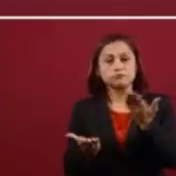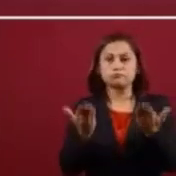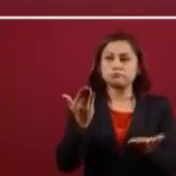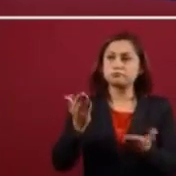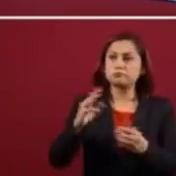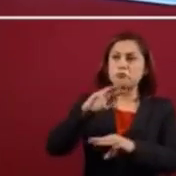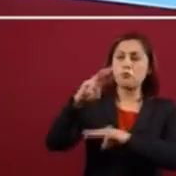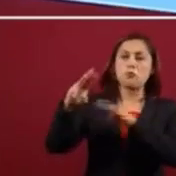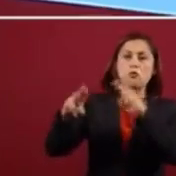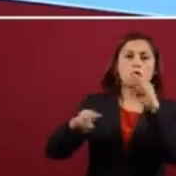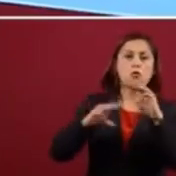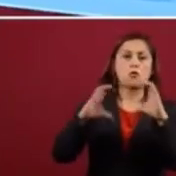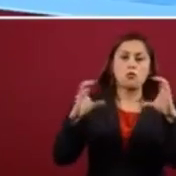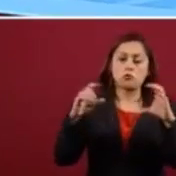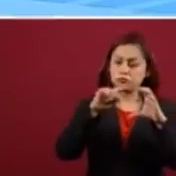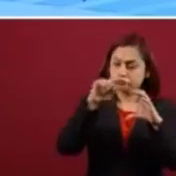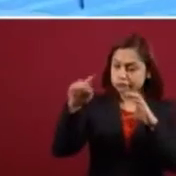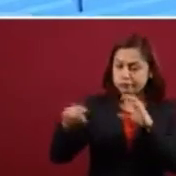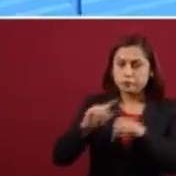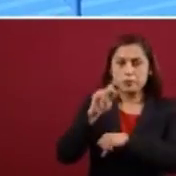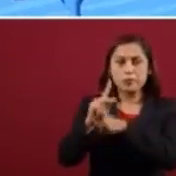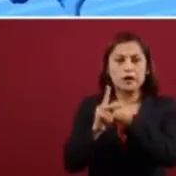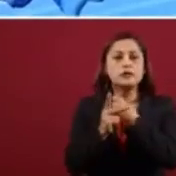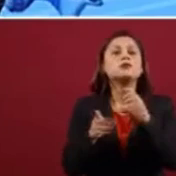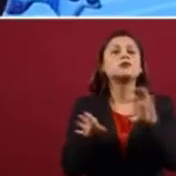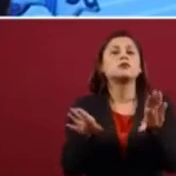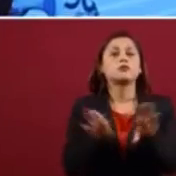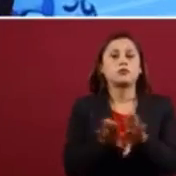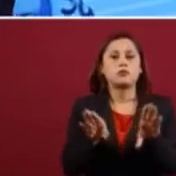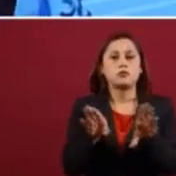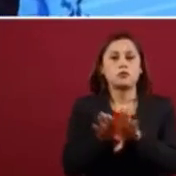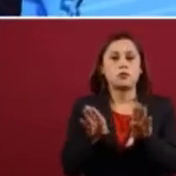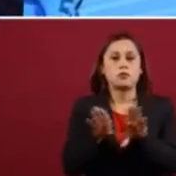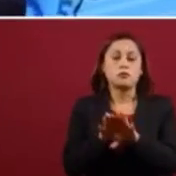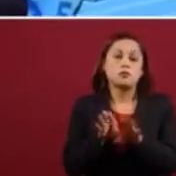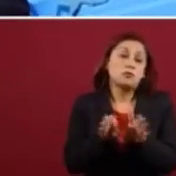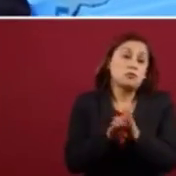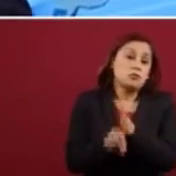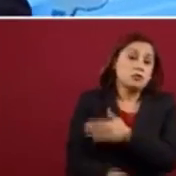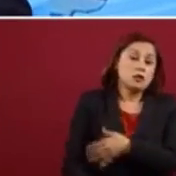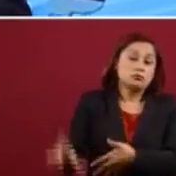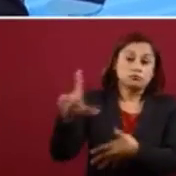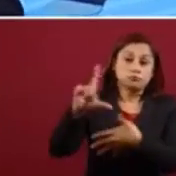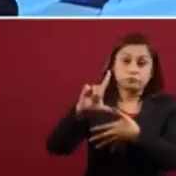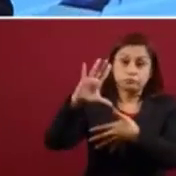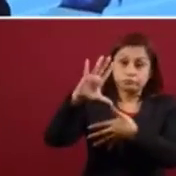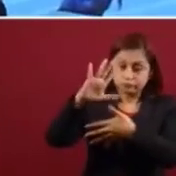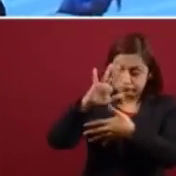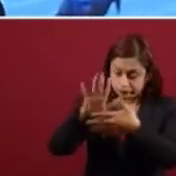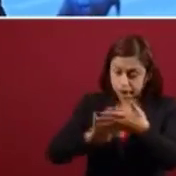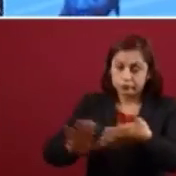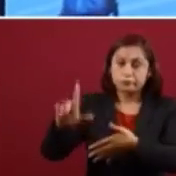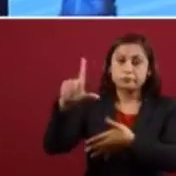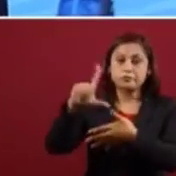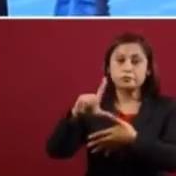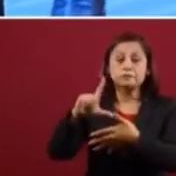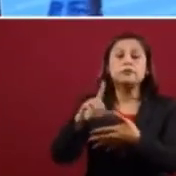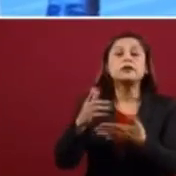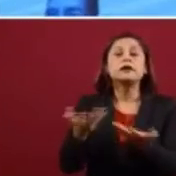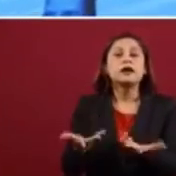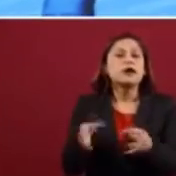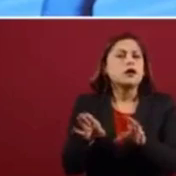como esta el crecimiento en los países de américa latina para tener